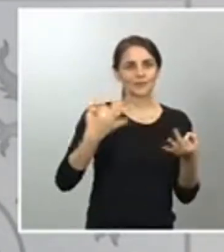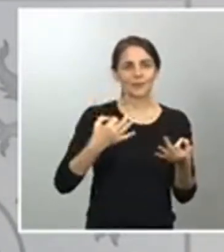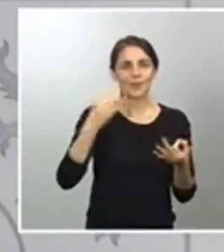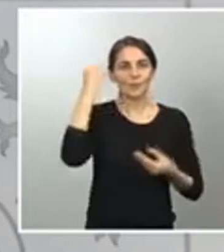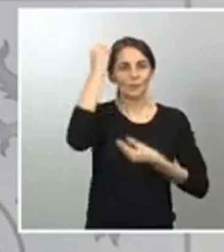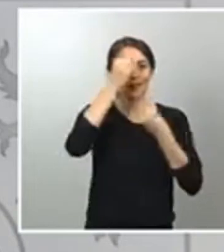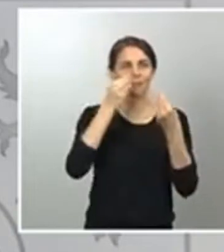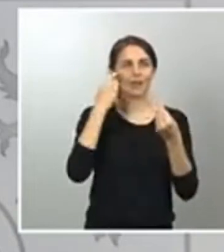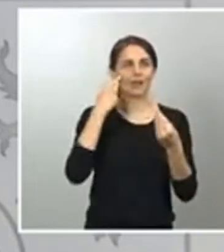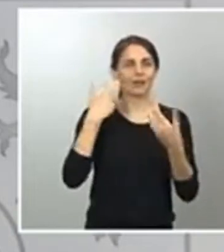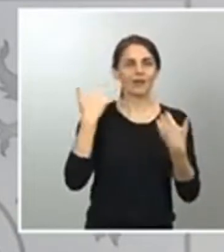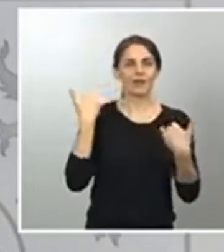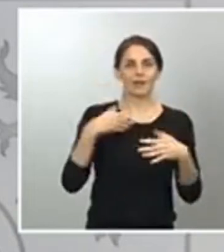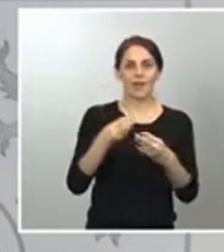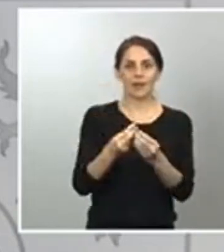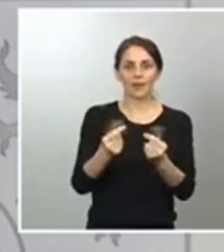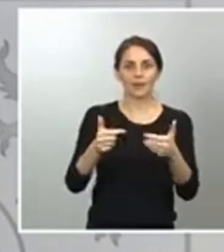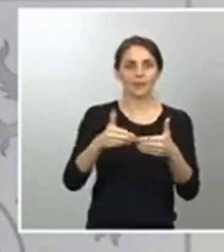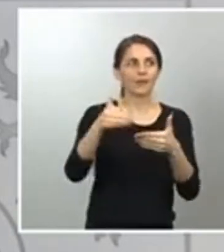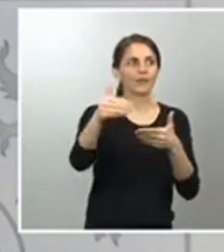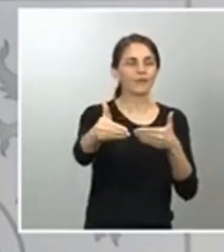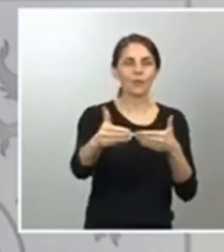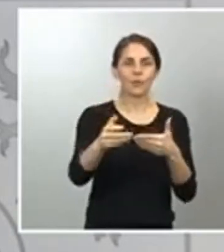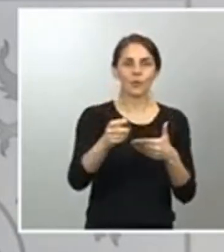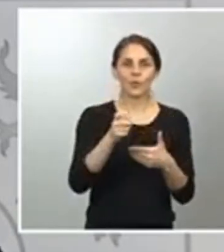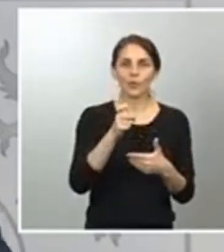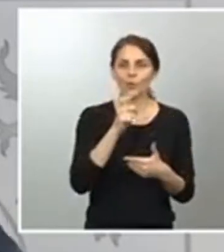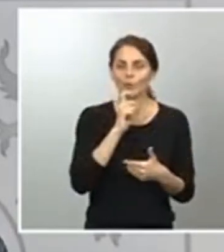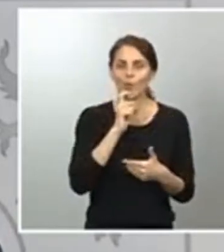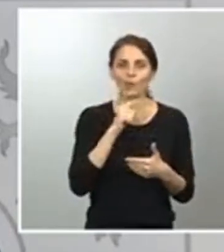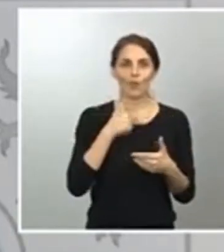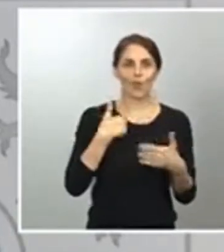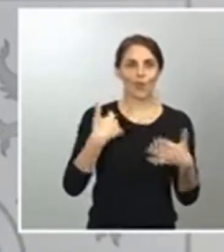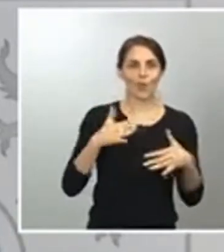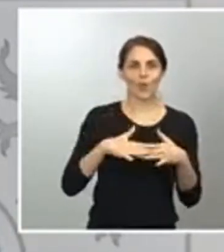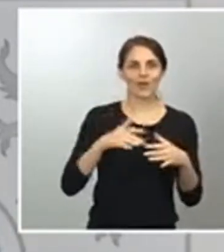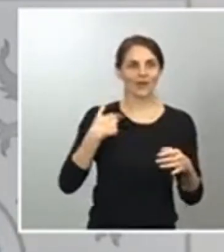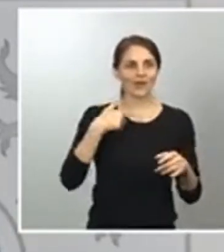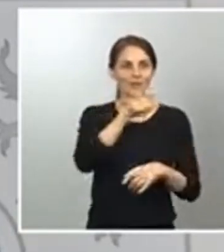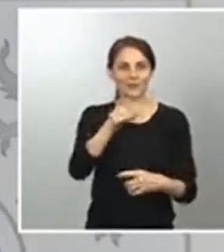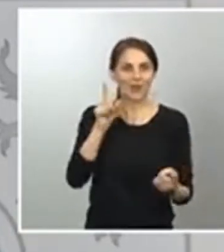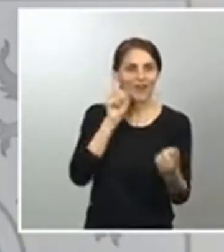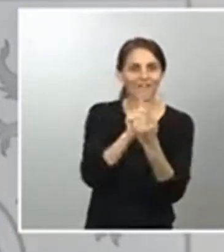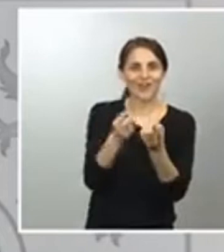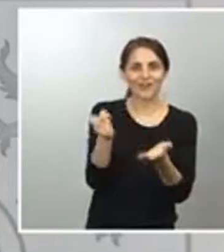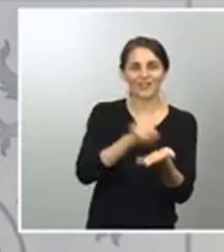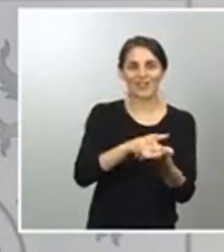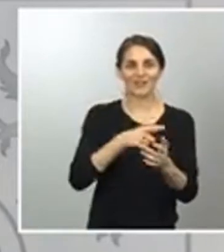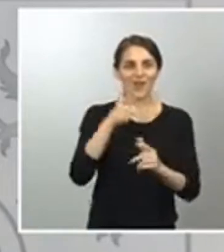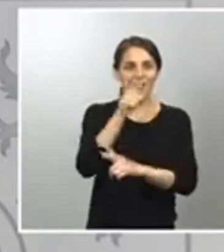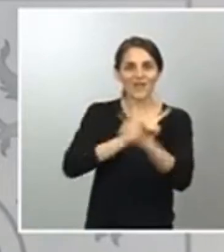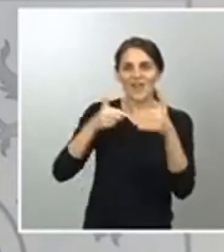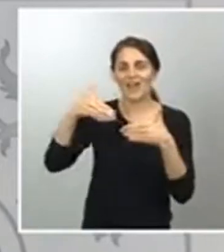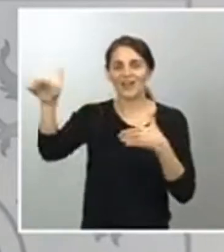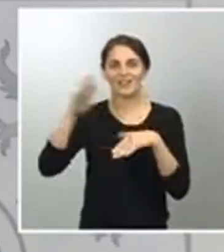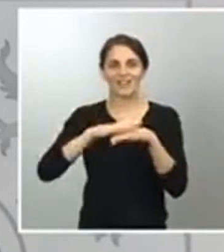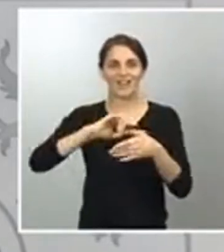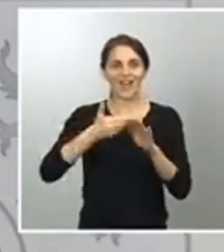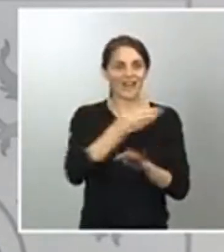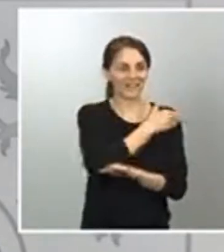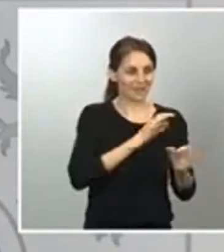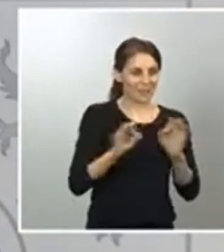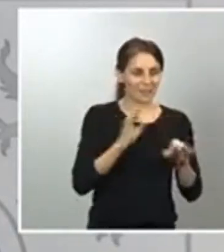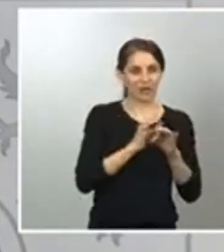en los reencuentros, en los viajes, en el renacer de planes y proyectos que quedaron aparcados. Ese día, desgraciadamente, aún no ha